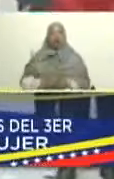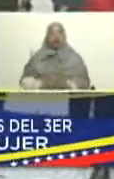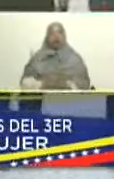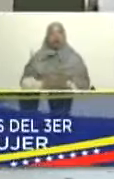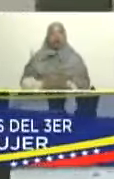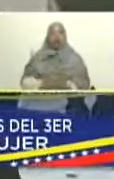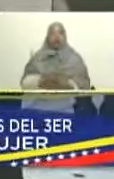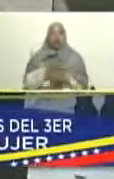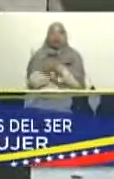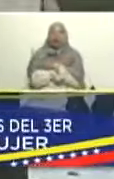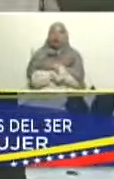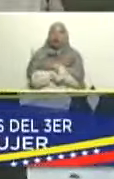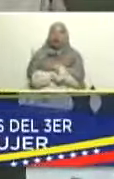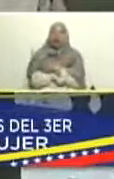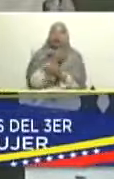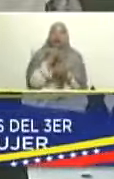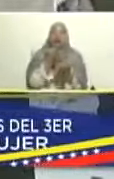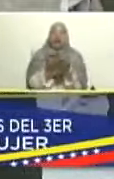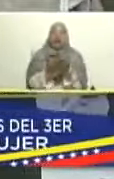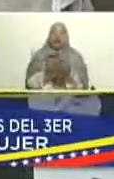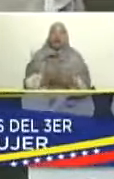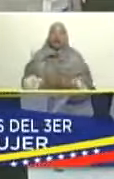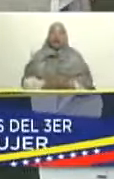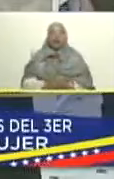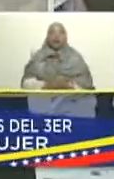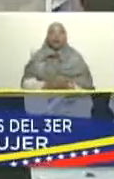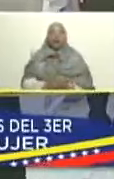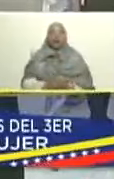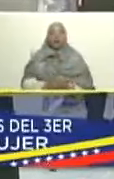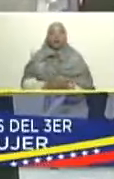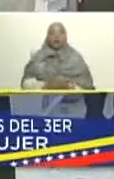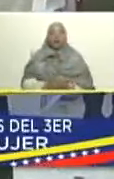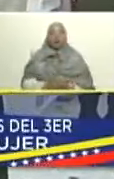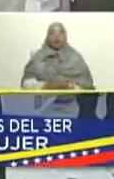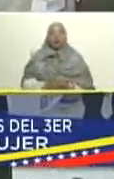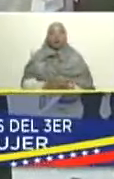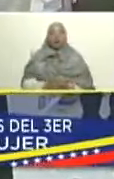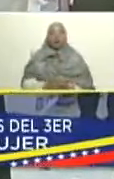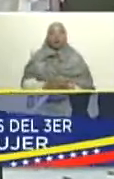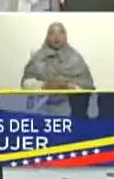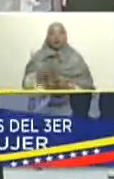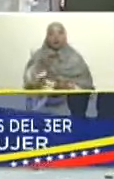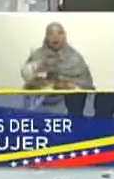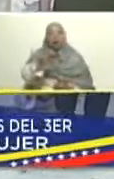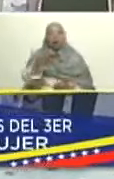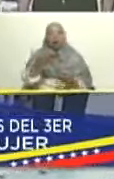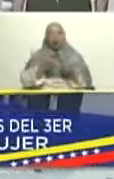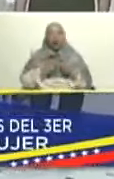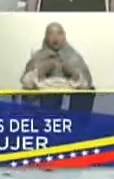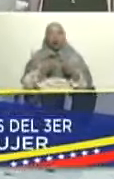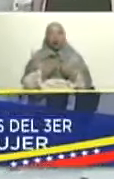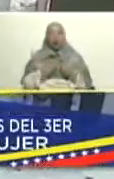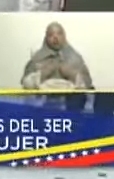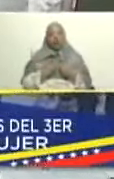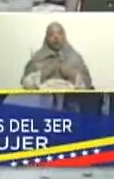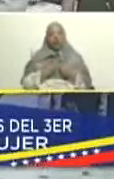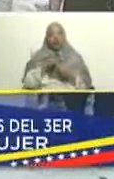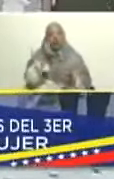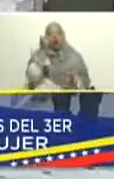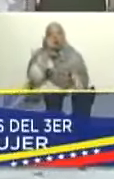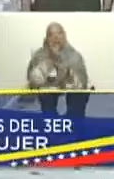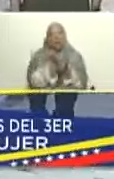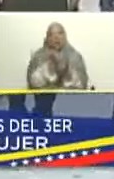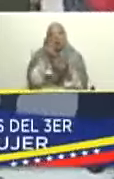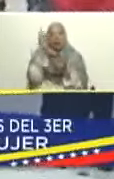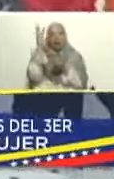te felicito, María. Gracias, señor presidente. Un placer. Dale mi abrazo a toda la gente de Araure. Gracias, así es. Y que Dios los bendiga. Amén, igualmente.